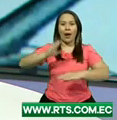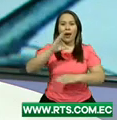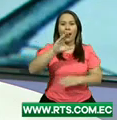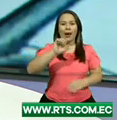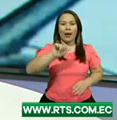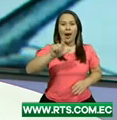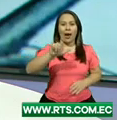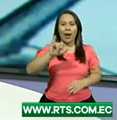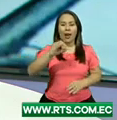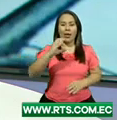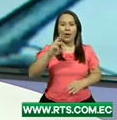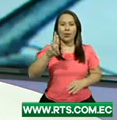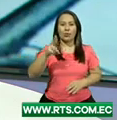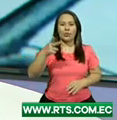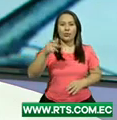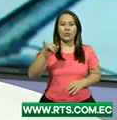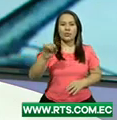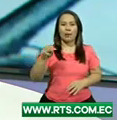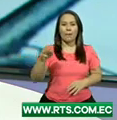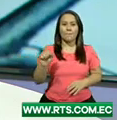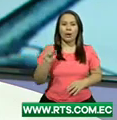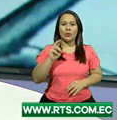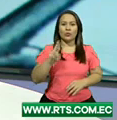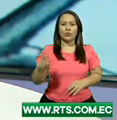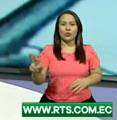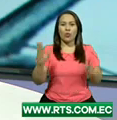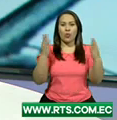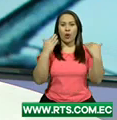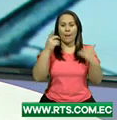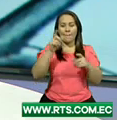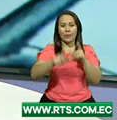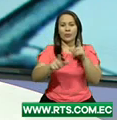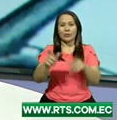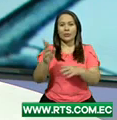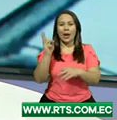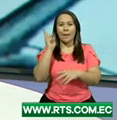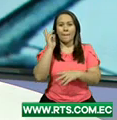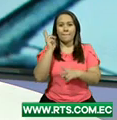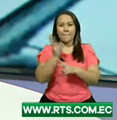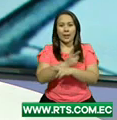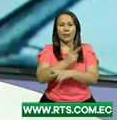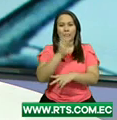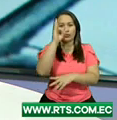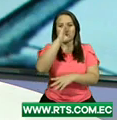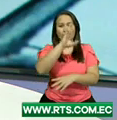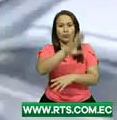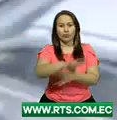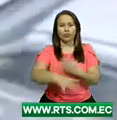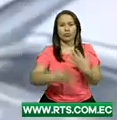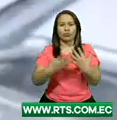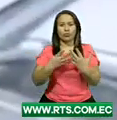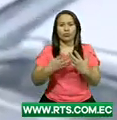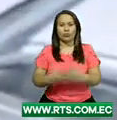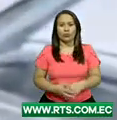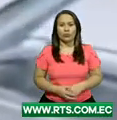la policía está tras la pista de los sospechosos julios a esa hora con el informe